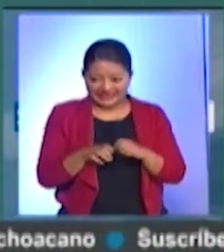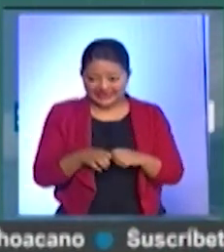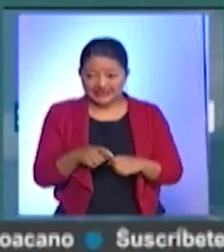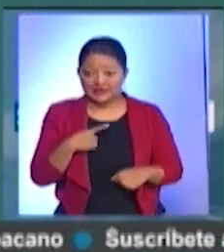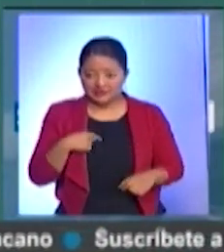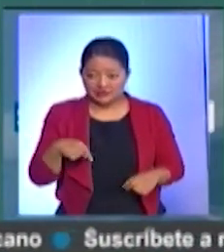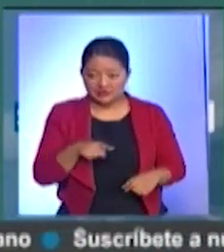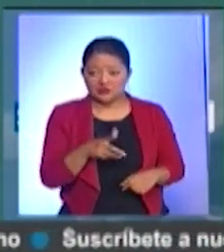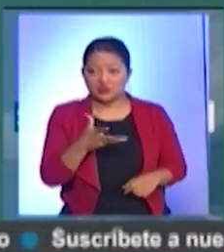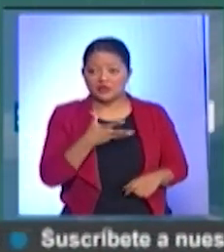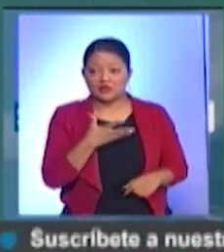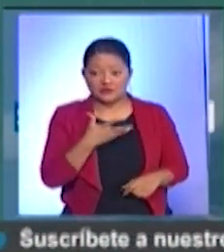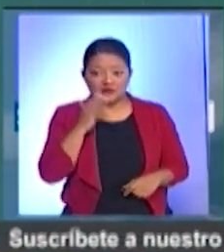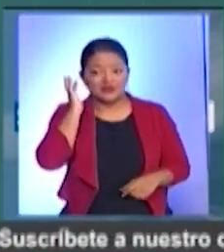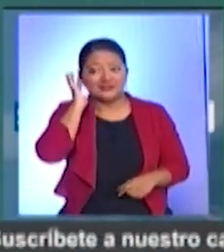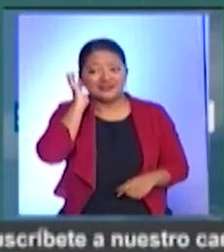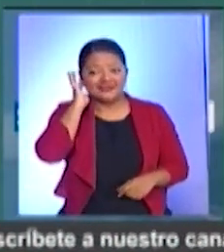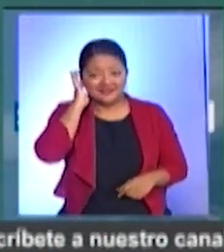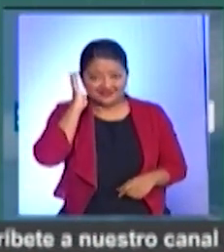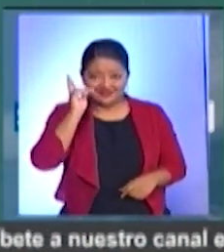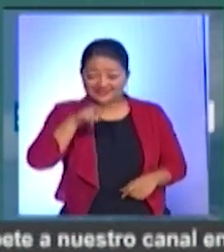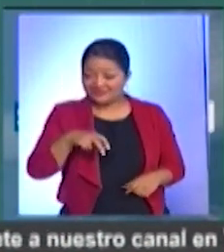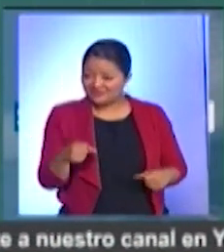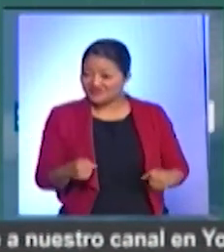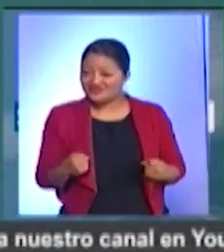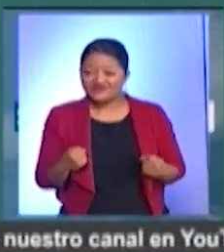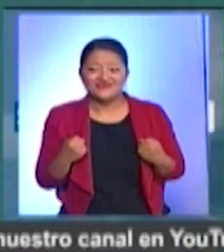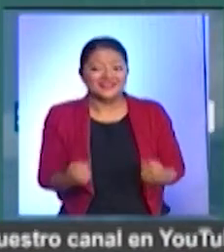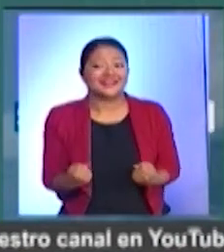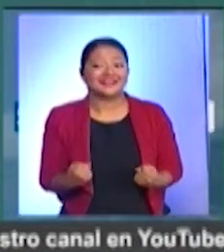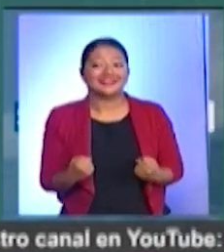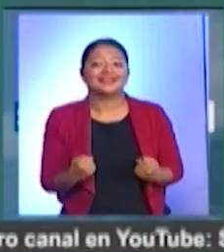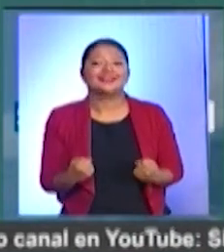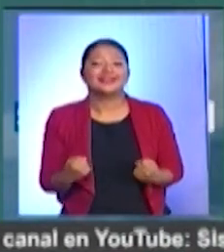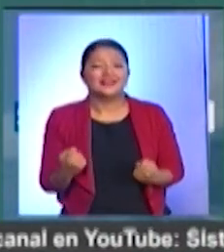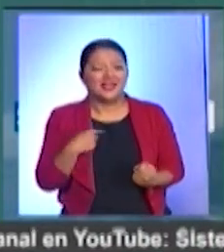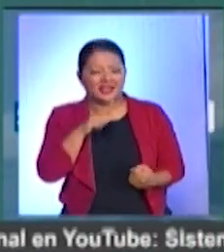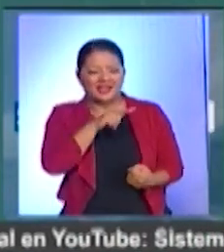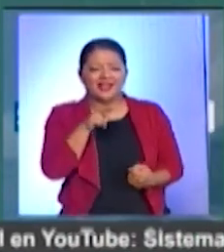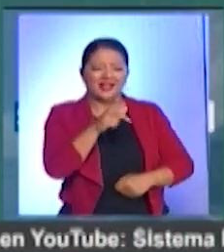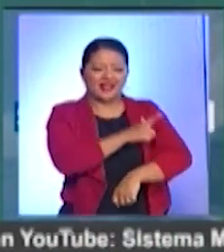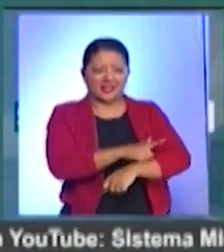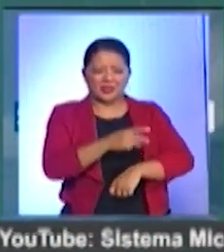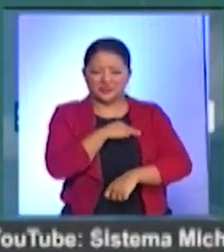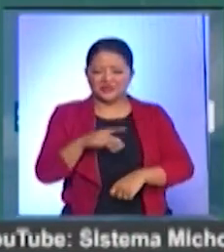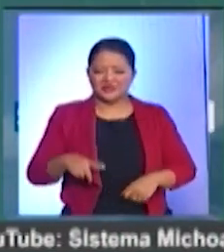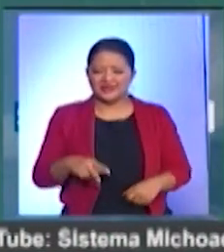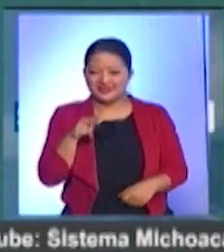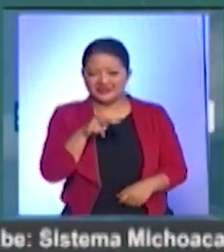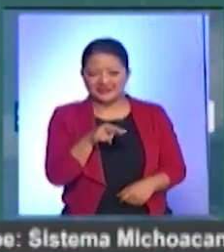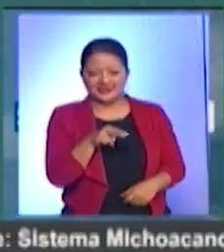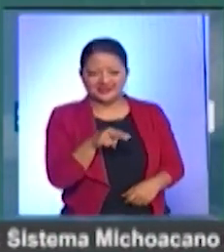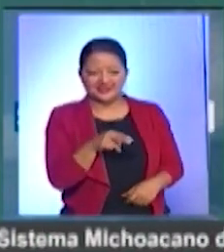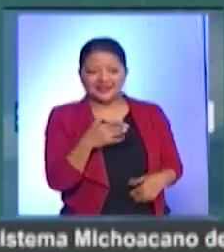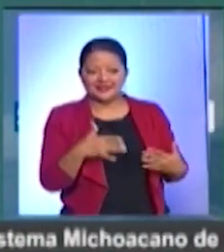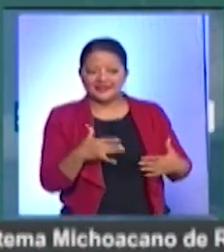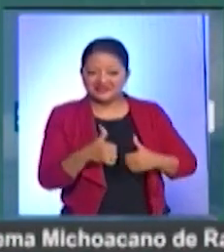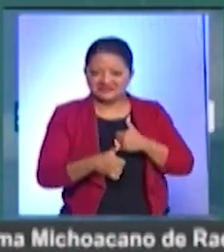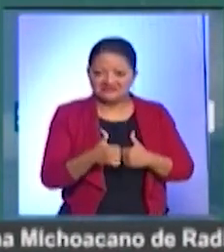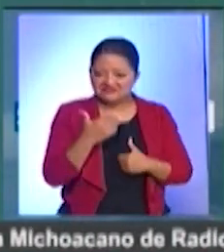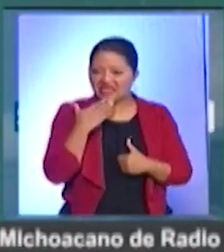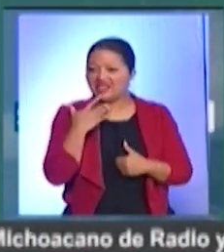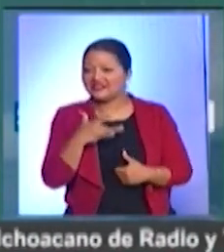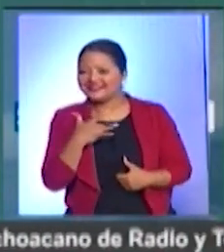está algo fuerte en cuanto hecho he visto jugadores aquí de la liga municipal y simao mancha siento que vamos a competir bien y